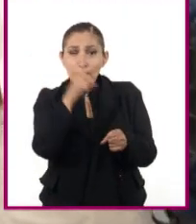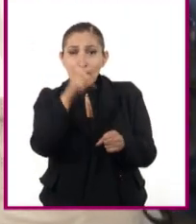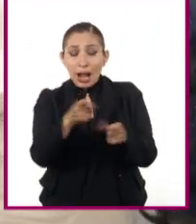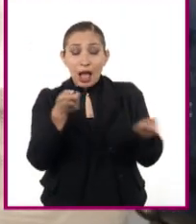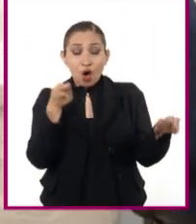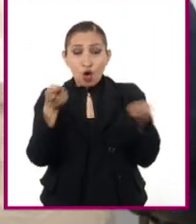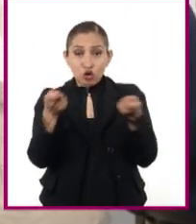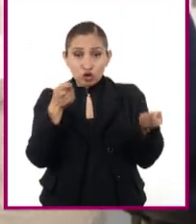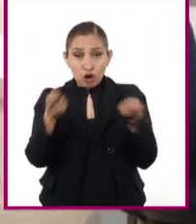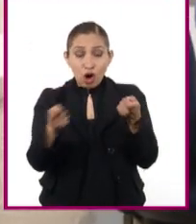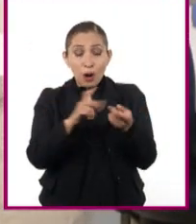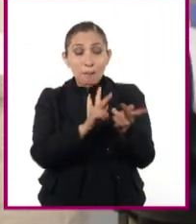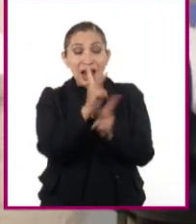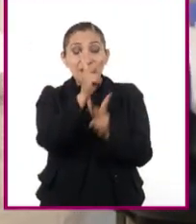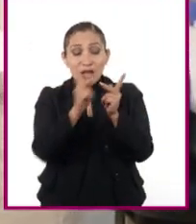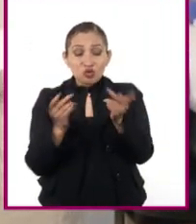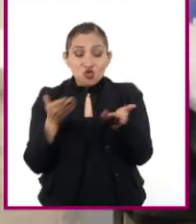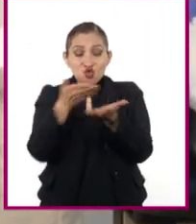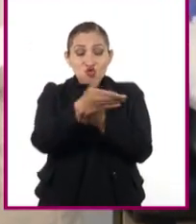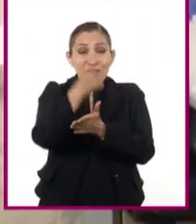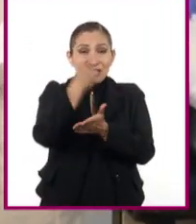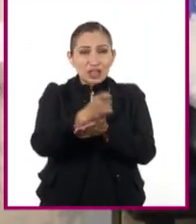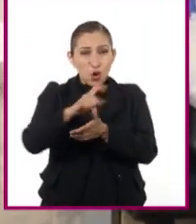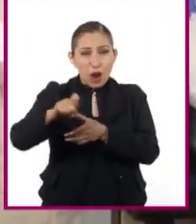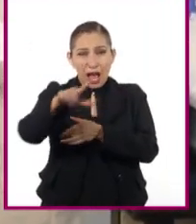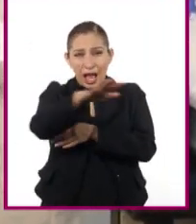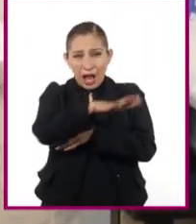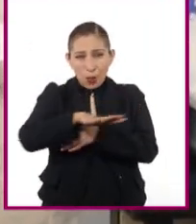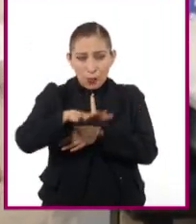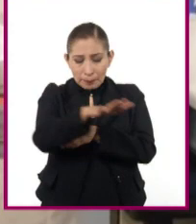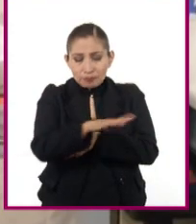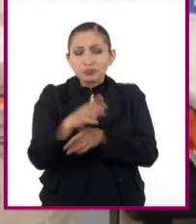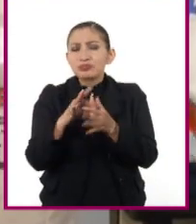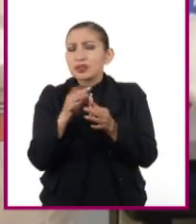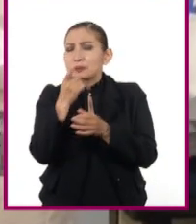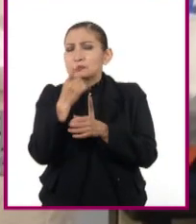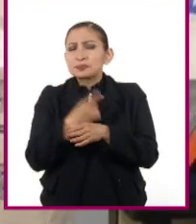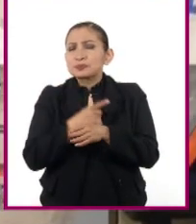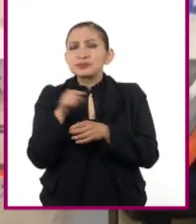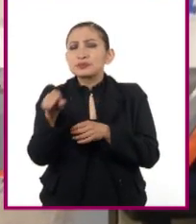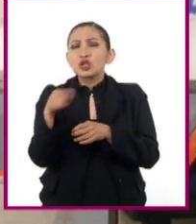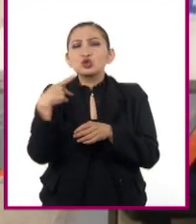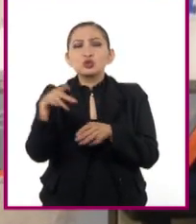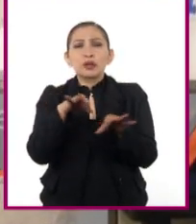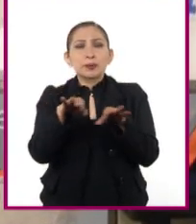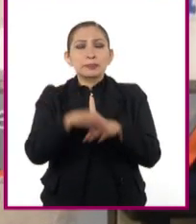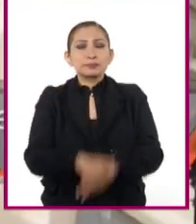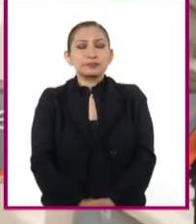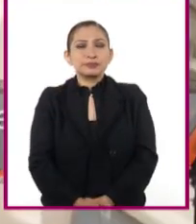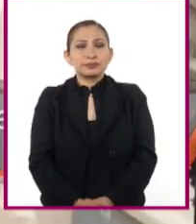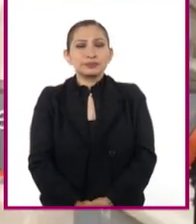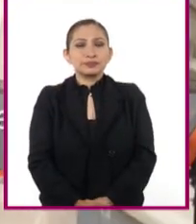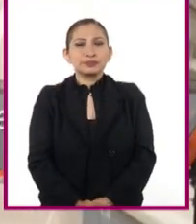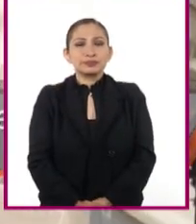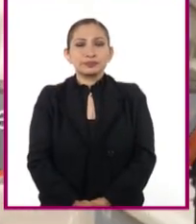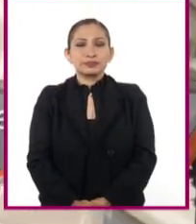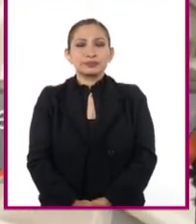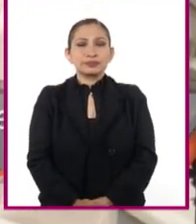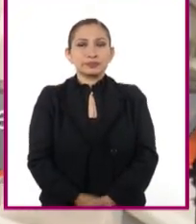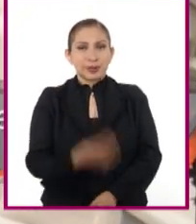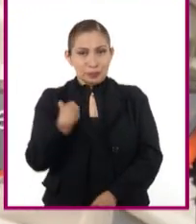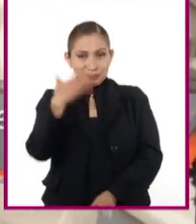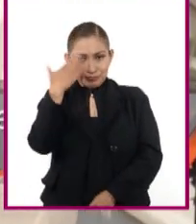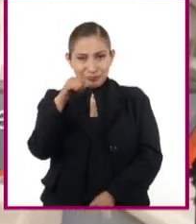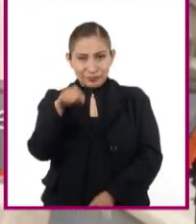para el control de plantas invasoras acuáticas. Doctora, platíquenos un poco sobre el trabajo que ustedes realizan aquí. Bueno,